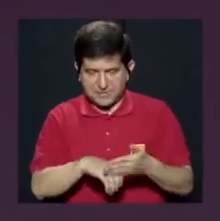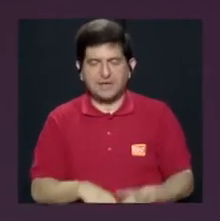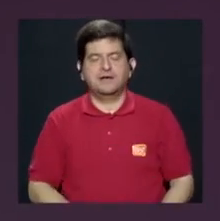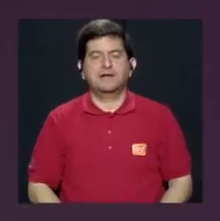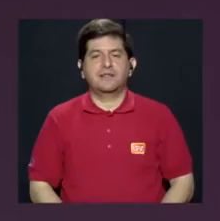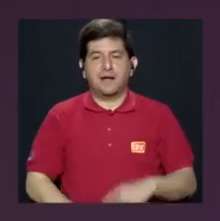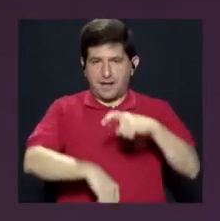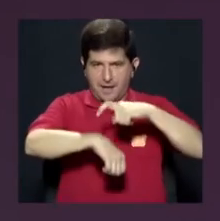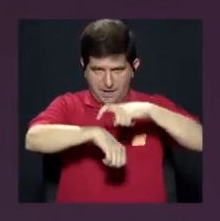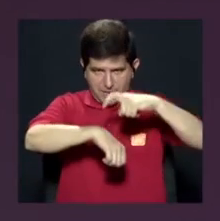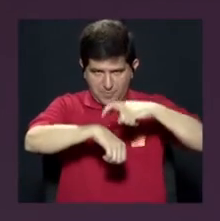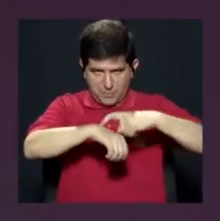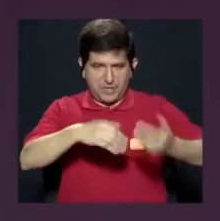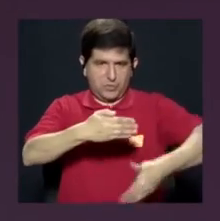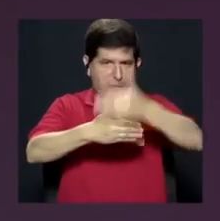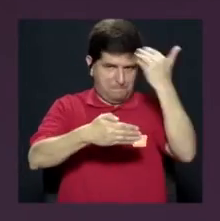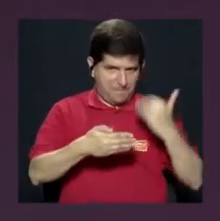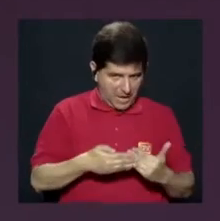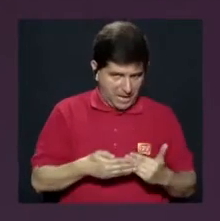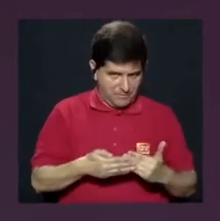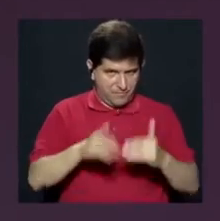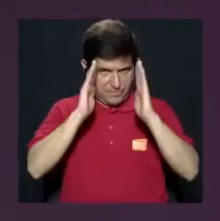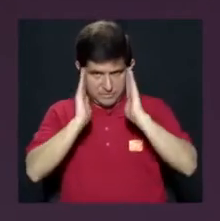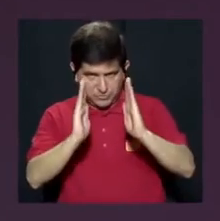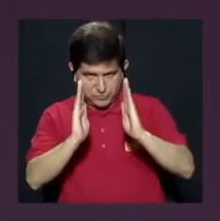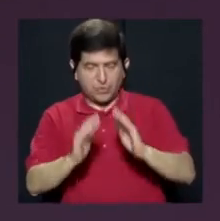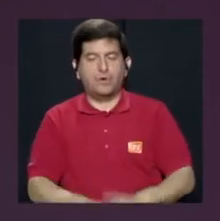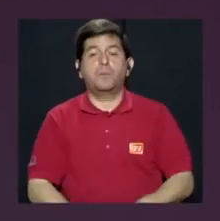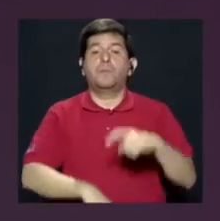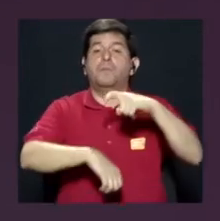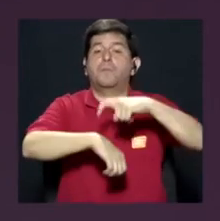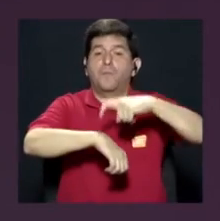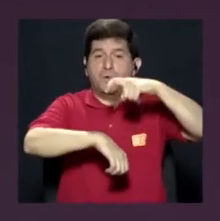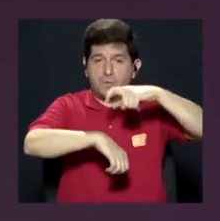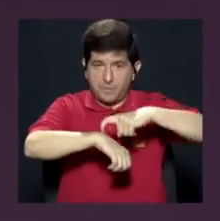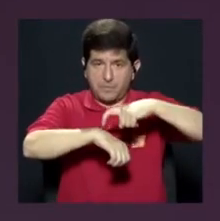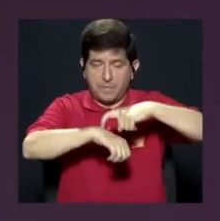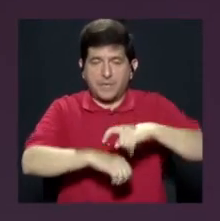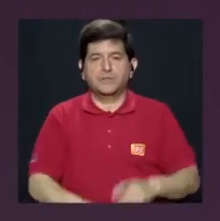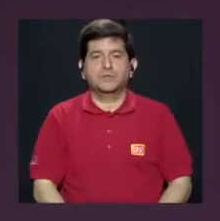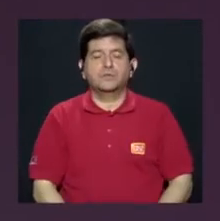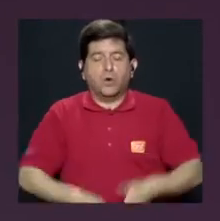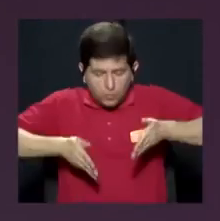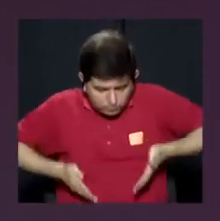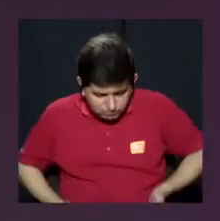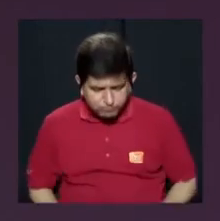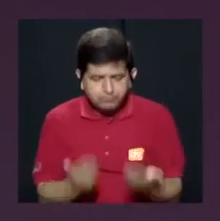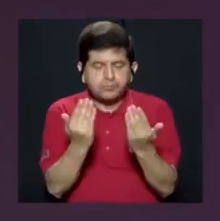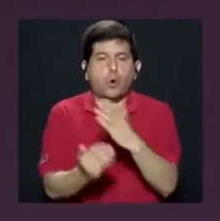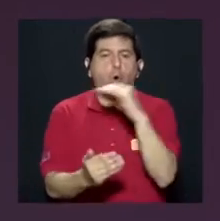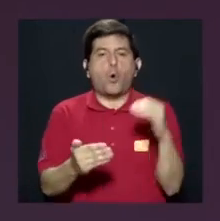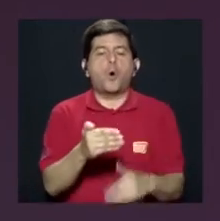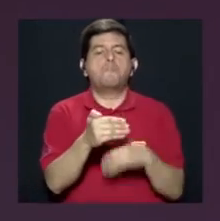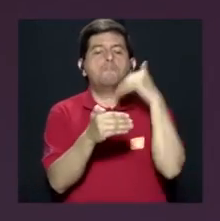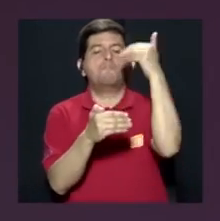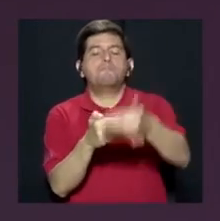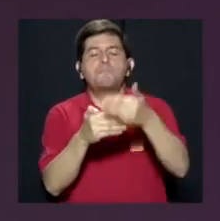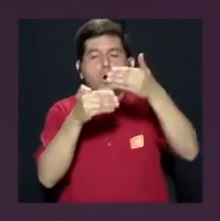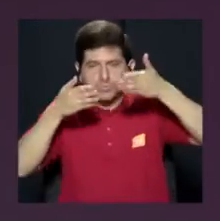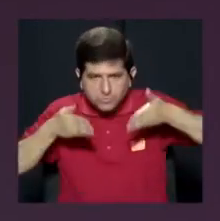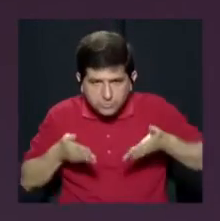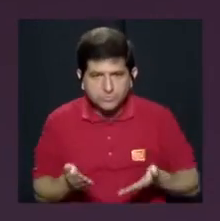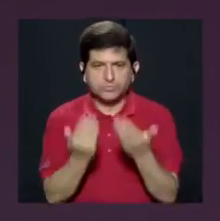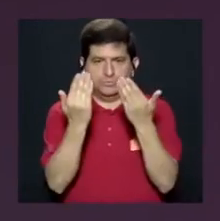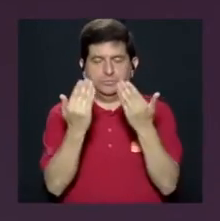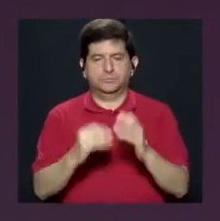durante el periodo prenatal, durante la atención del embarazo, puede ocurrir durante la atención del parto o puede ocurrir en el posparto,